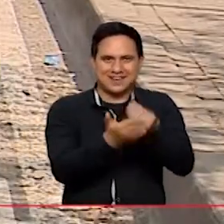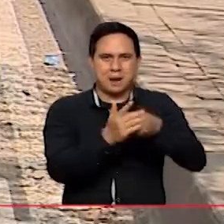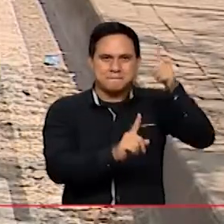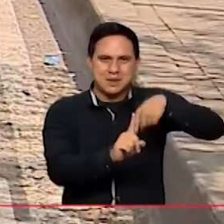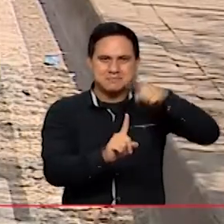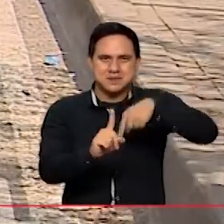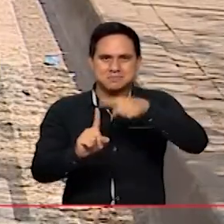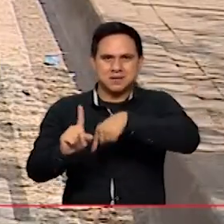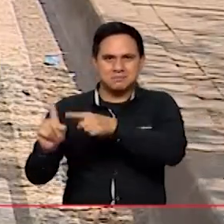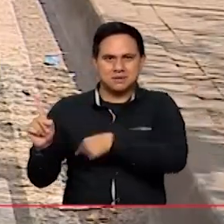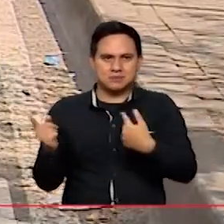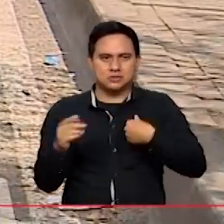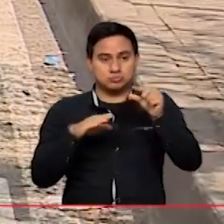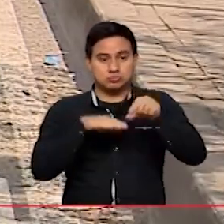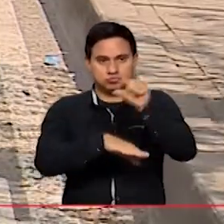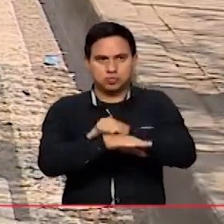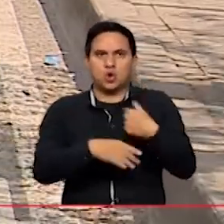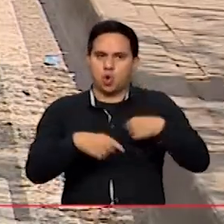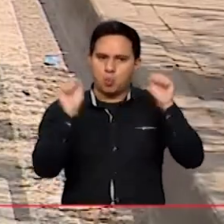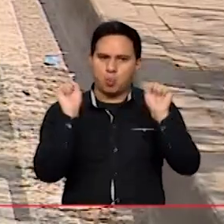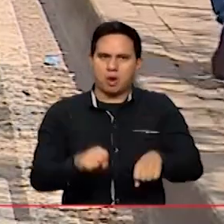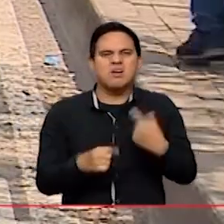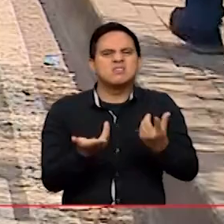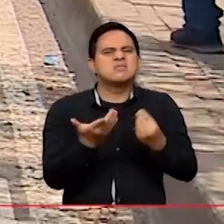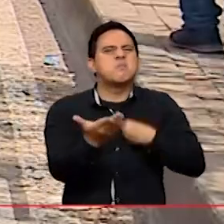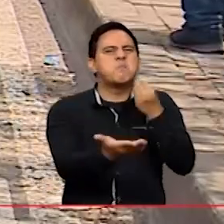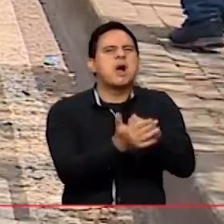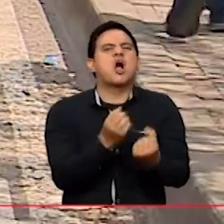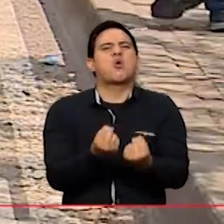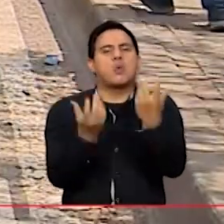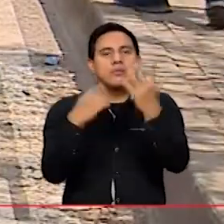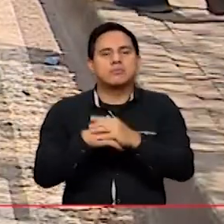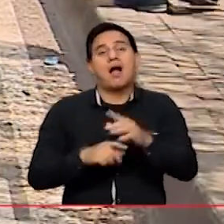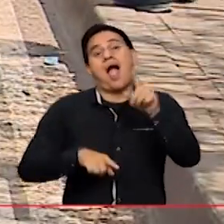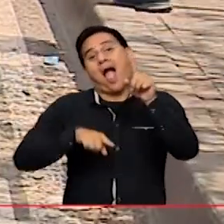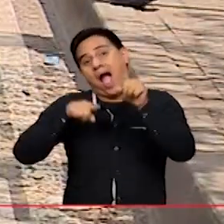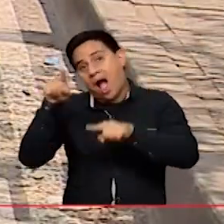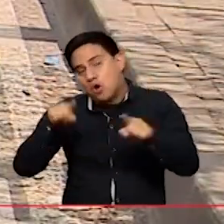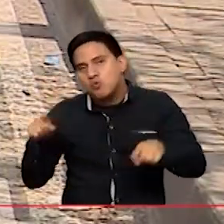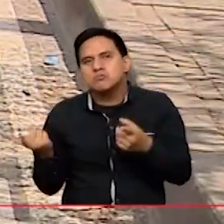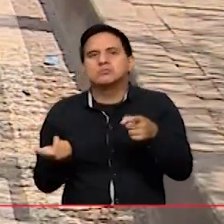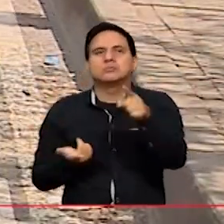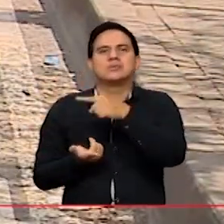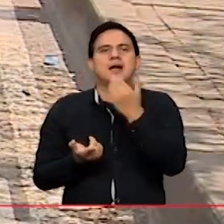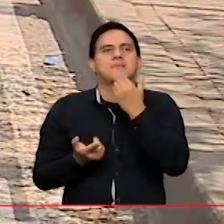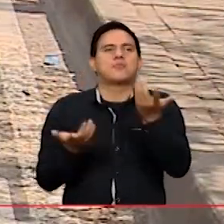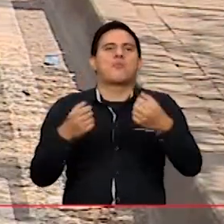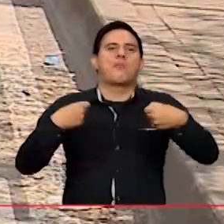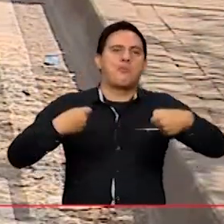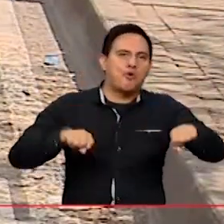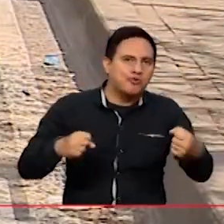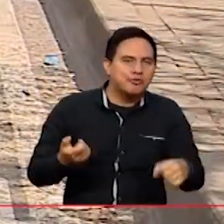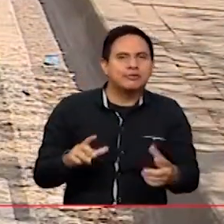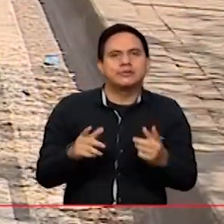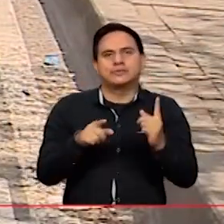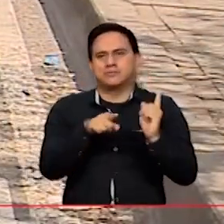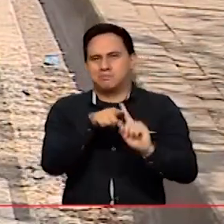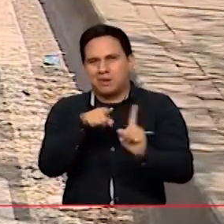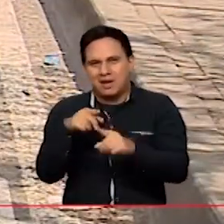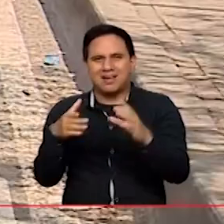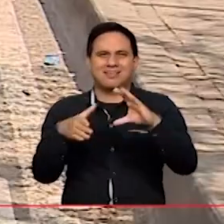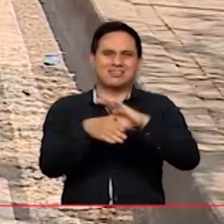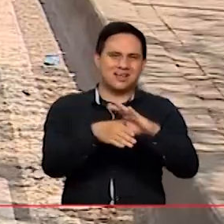triplicarse y eso está en uno de los estudios, además de que algunos vehículos, además de los particulares como motos y taxis,